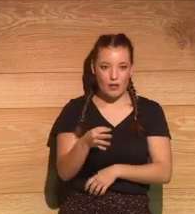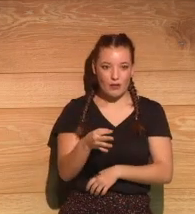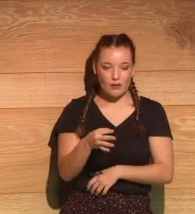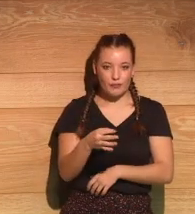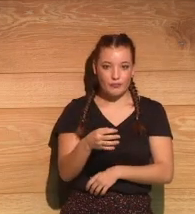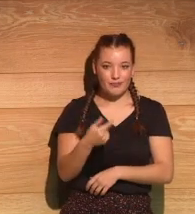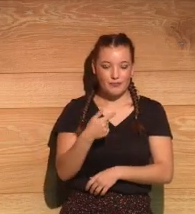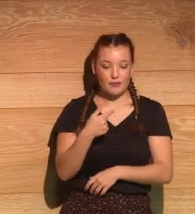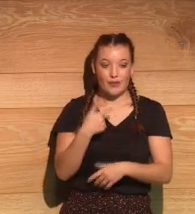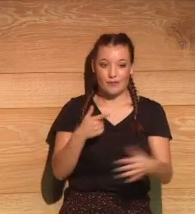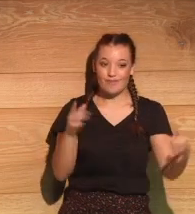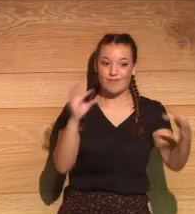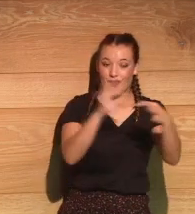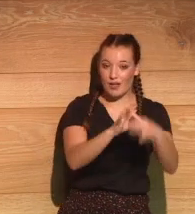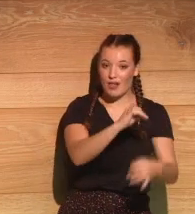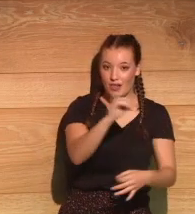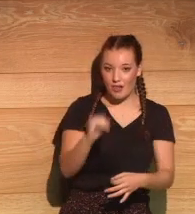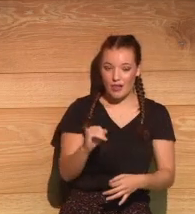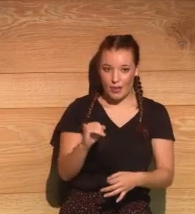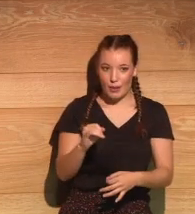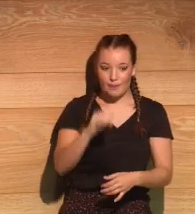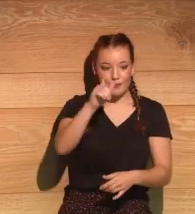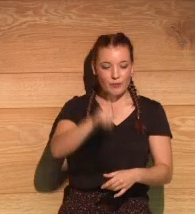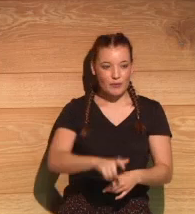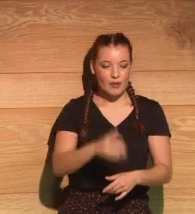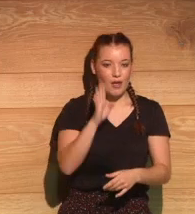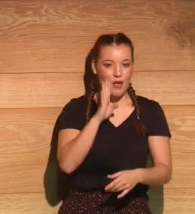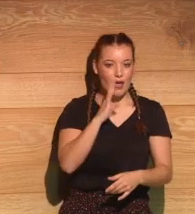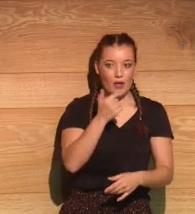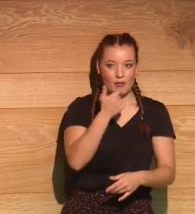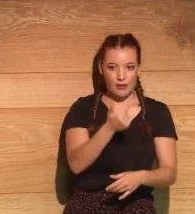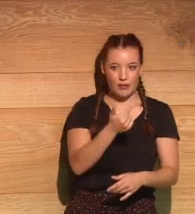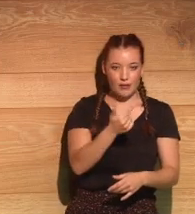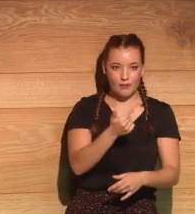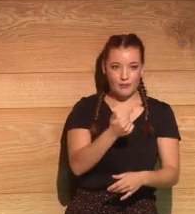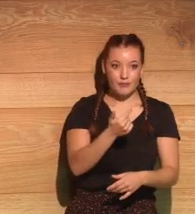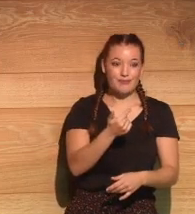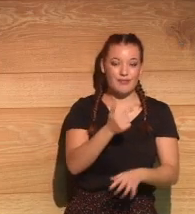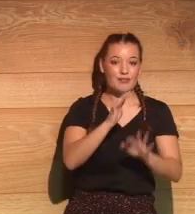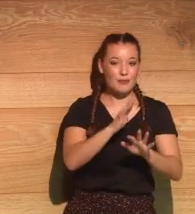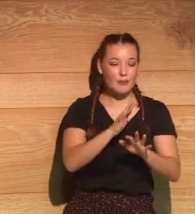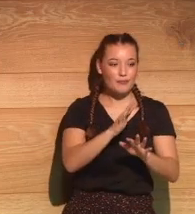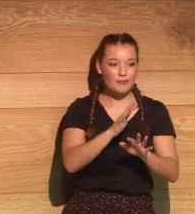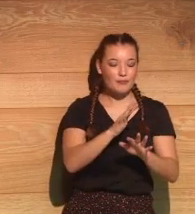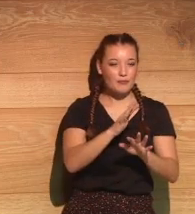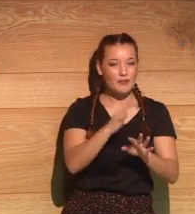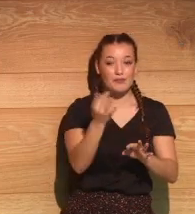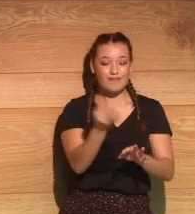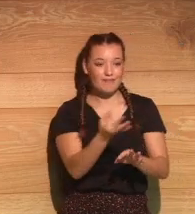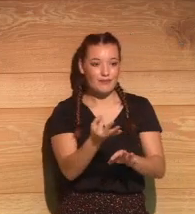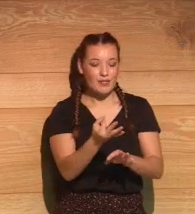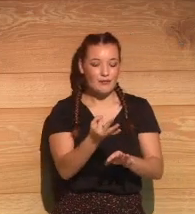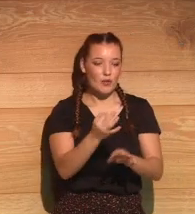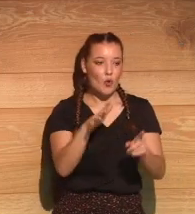otra formulación de lo que decías de Donna Haraway, ¿no? Que hasta que lo que pasa es que para eso tenemos que también crear